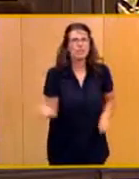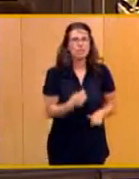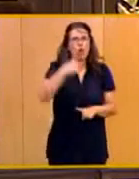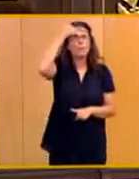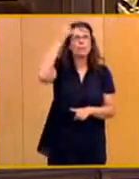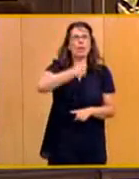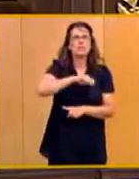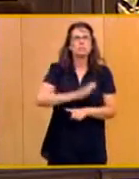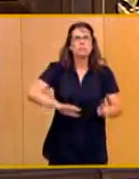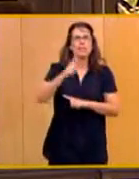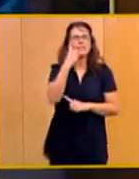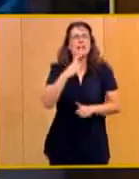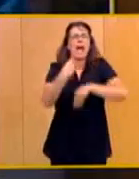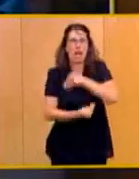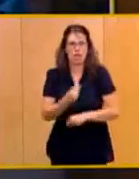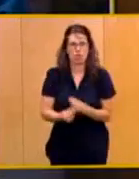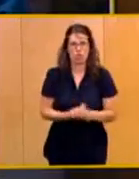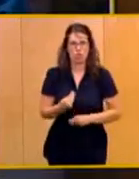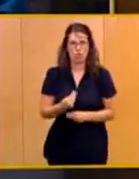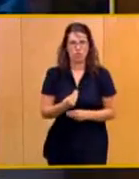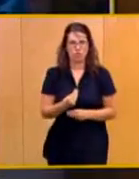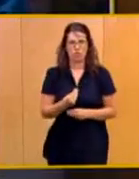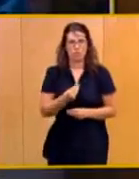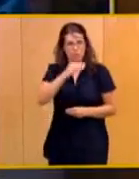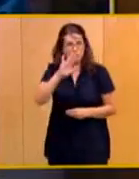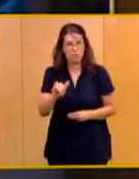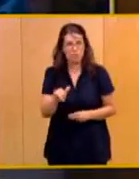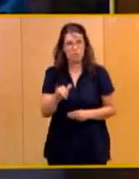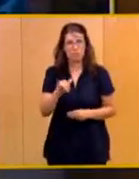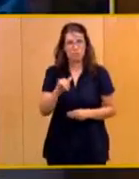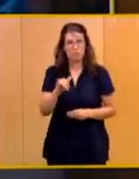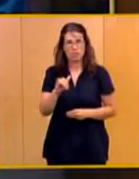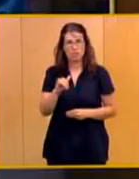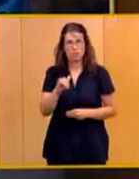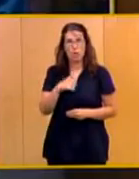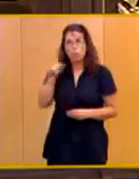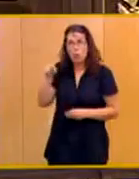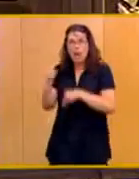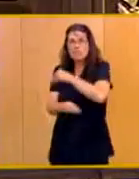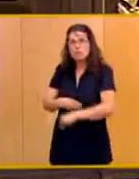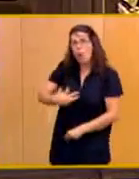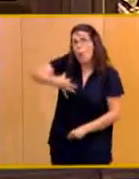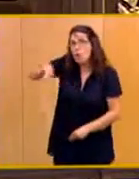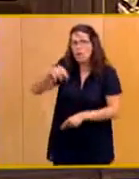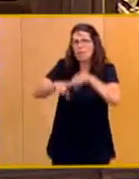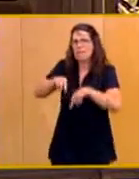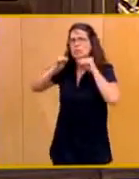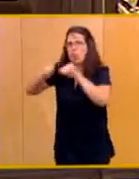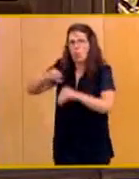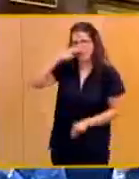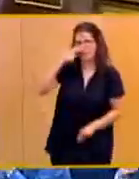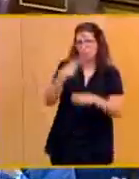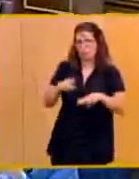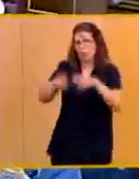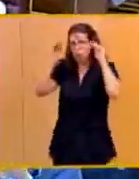estos 2 años, Silencio, usted por solo favor. ha hecho las cosas que creía que le convenía a sus intereses políticos y a los de su partido.